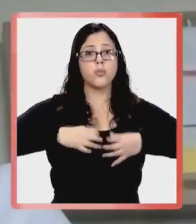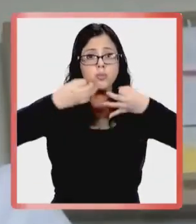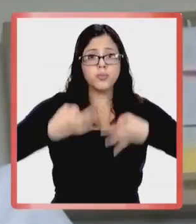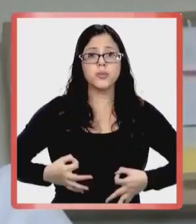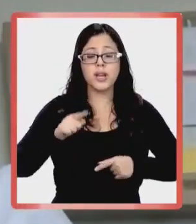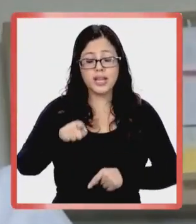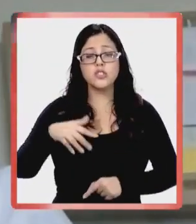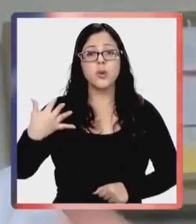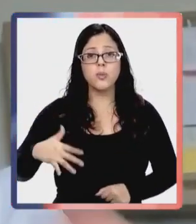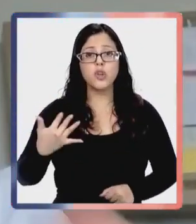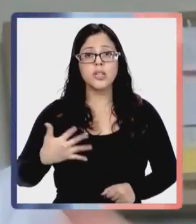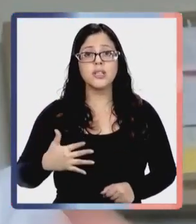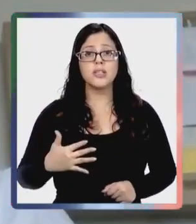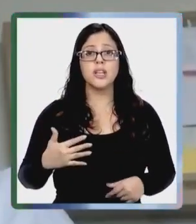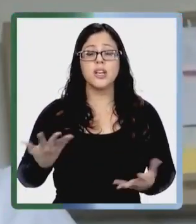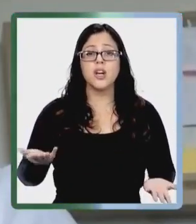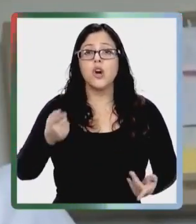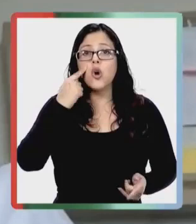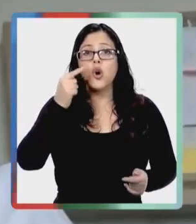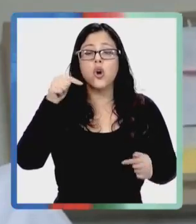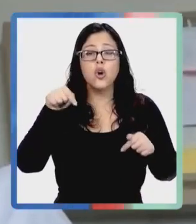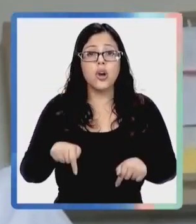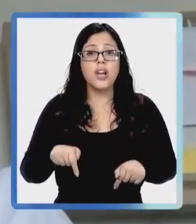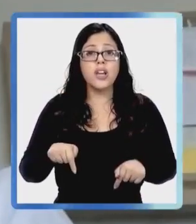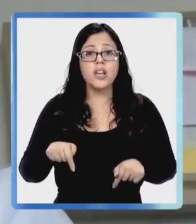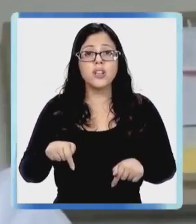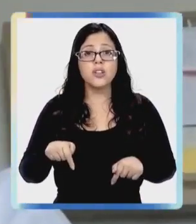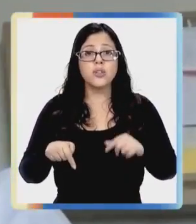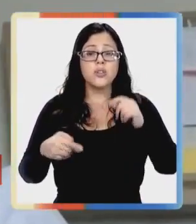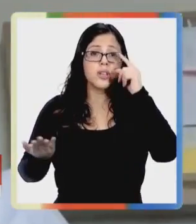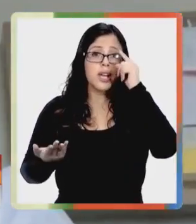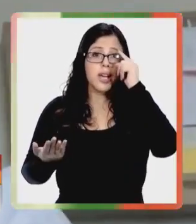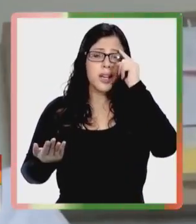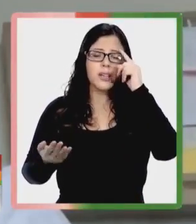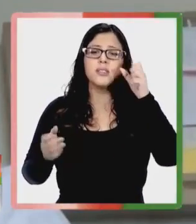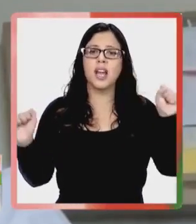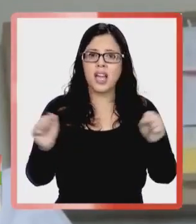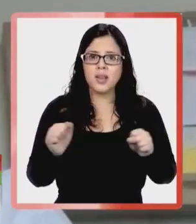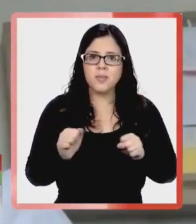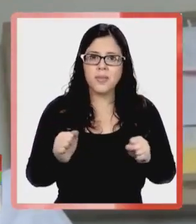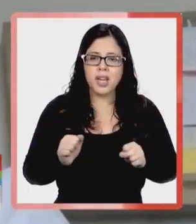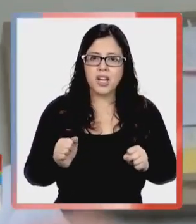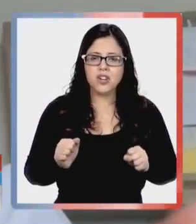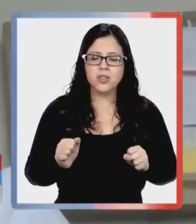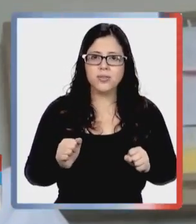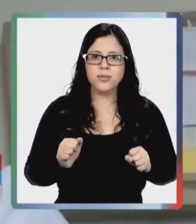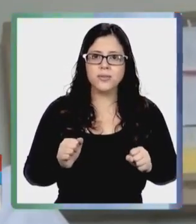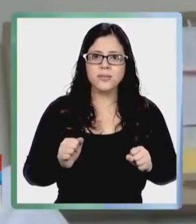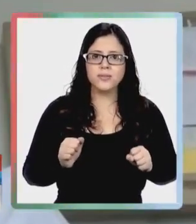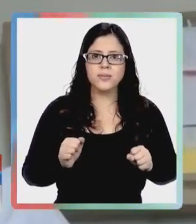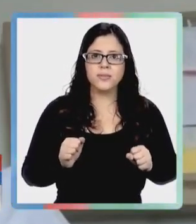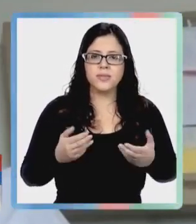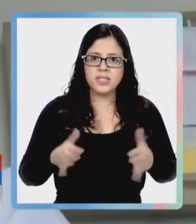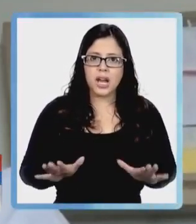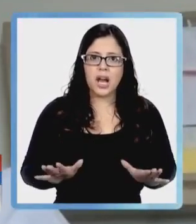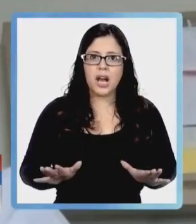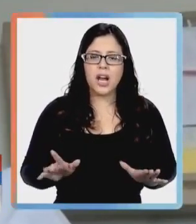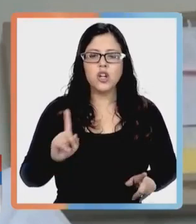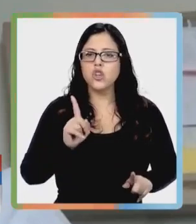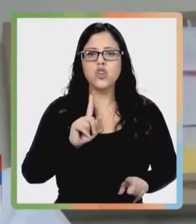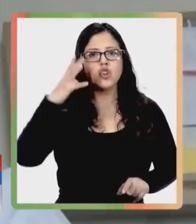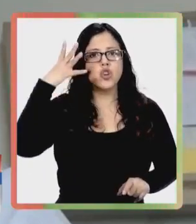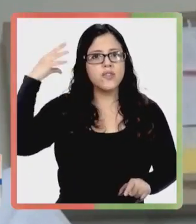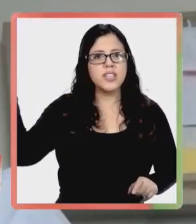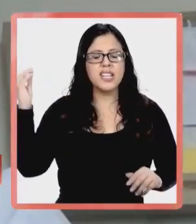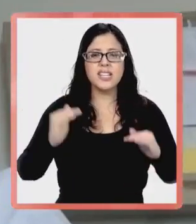ropa adecuada. Eso es súper importante. No hay que olvidarse que todavía, bueno, ya estamos entrando en el invierno, entramos plenamente en el invierno, pero